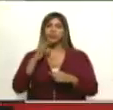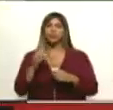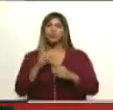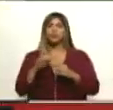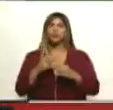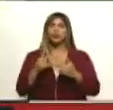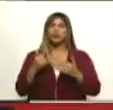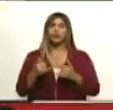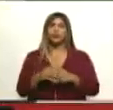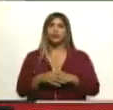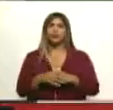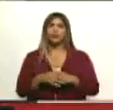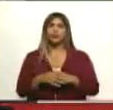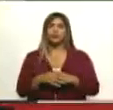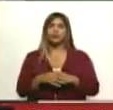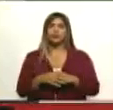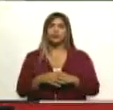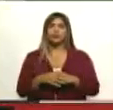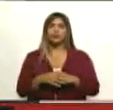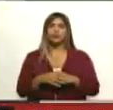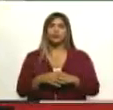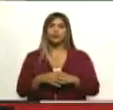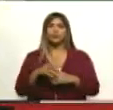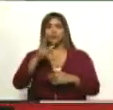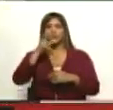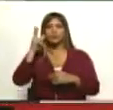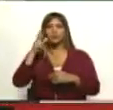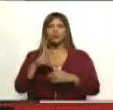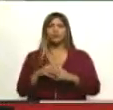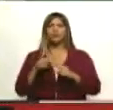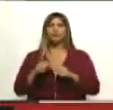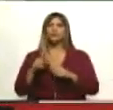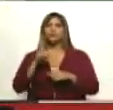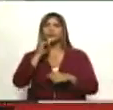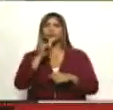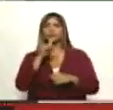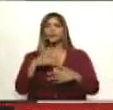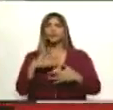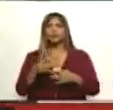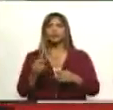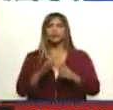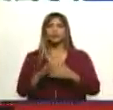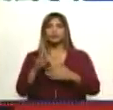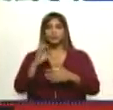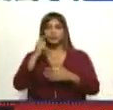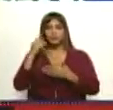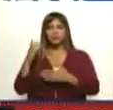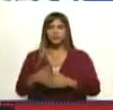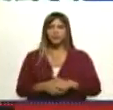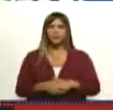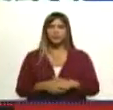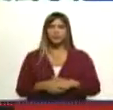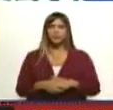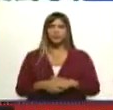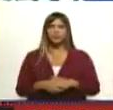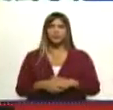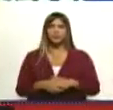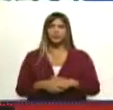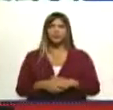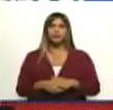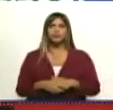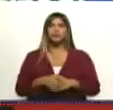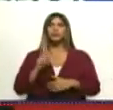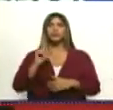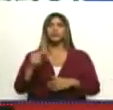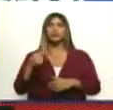de inmediato nos trasladamos nuevamente a la casa amarilla y dice continúa generando información de interés en torno al carico pueblos raya